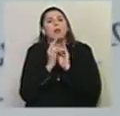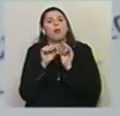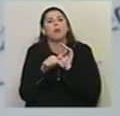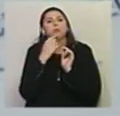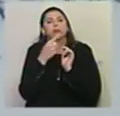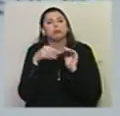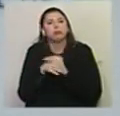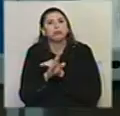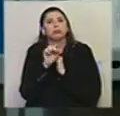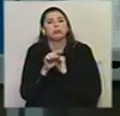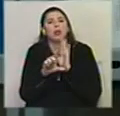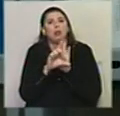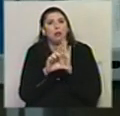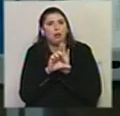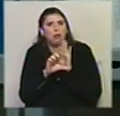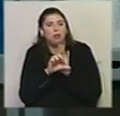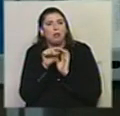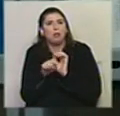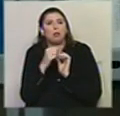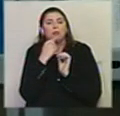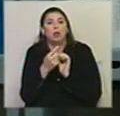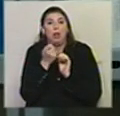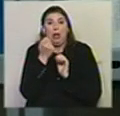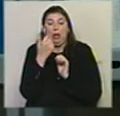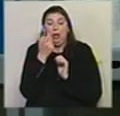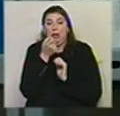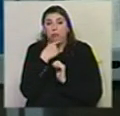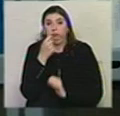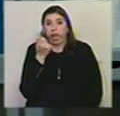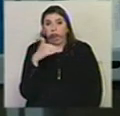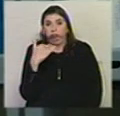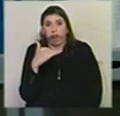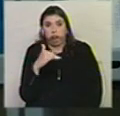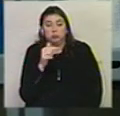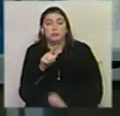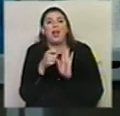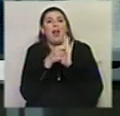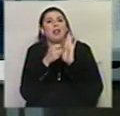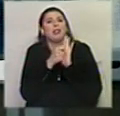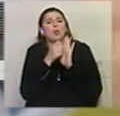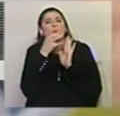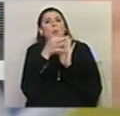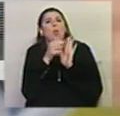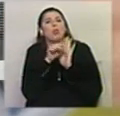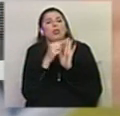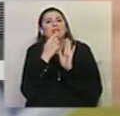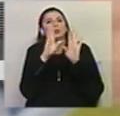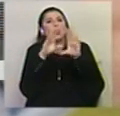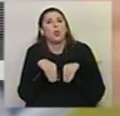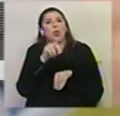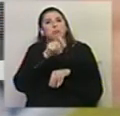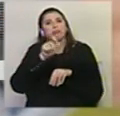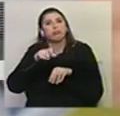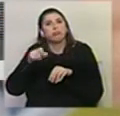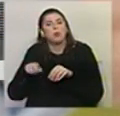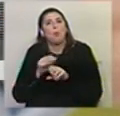por el financiamiento de los medicamentos de alto costo, debido a un artículo de la misma en el que se señala que todo paciente tiene derecho a acceder a